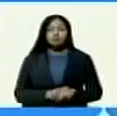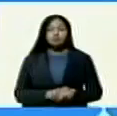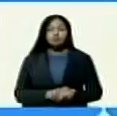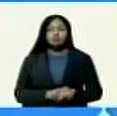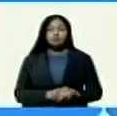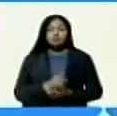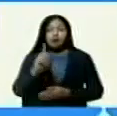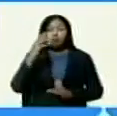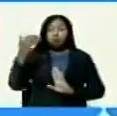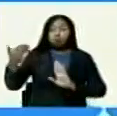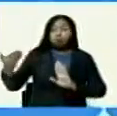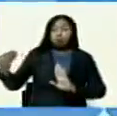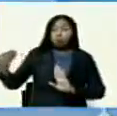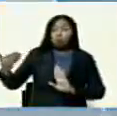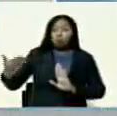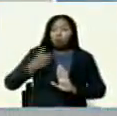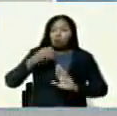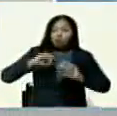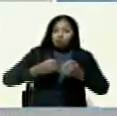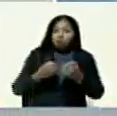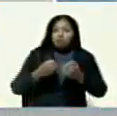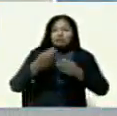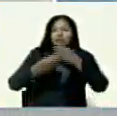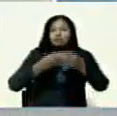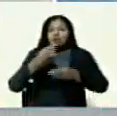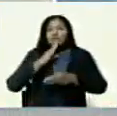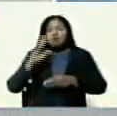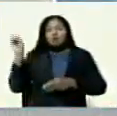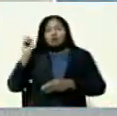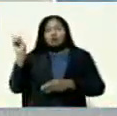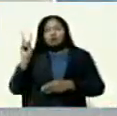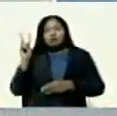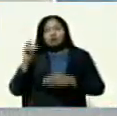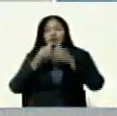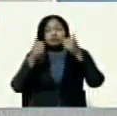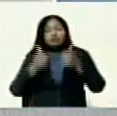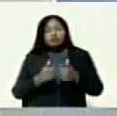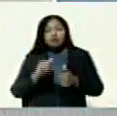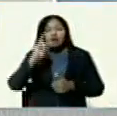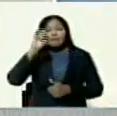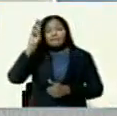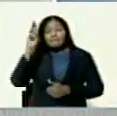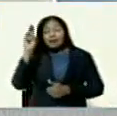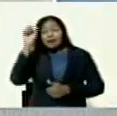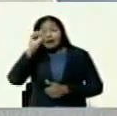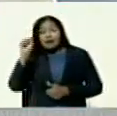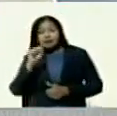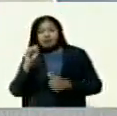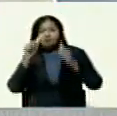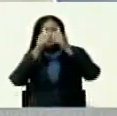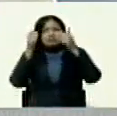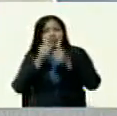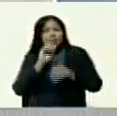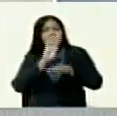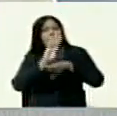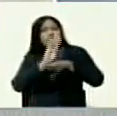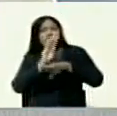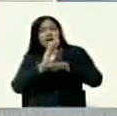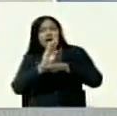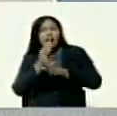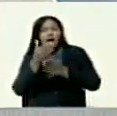Este ataque obviamente quedó registrado en el sistema IPS, que es un sistema de protección